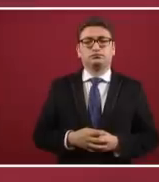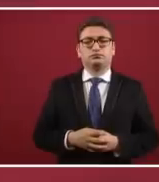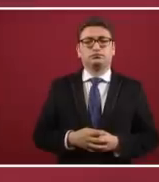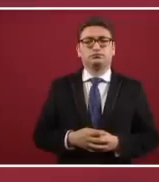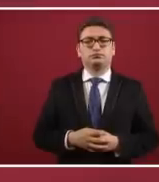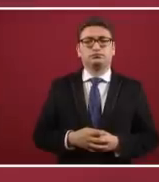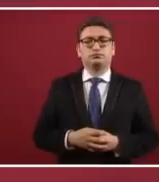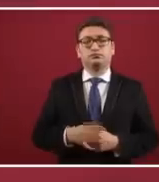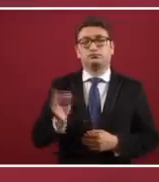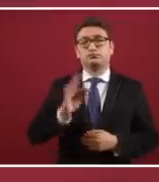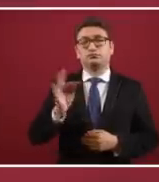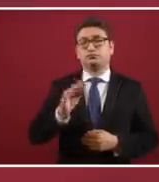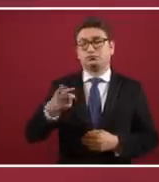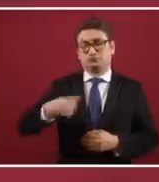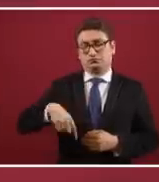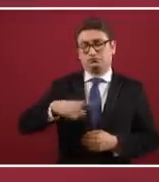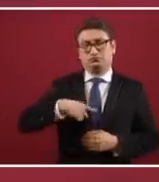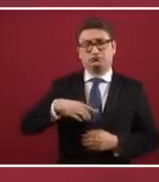deciden infraccionarnos,